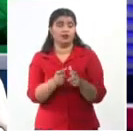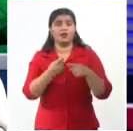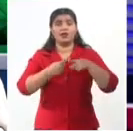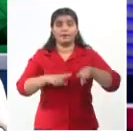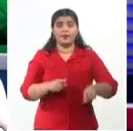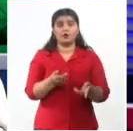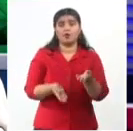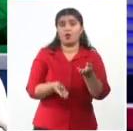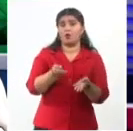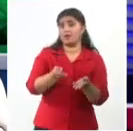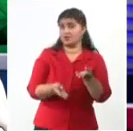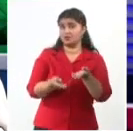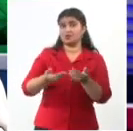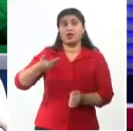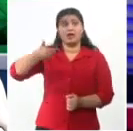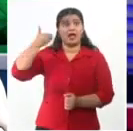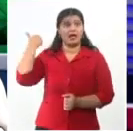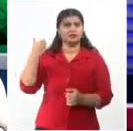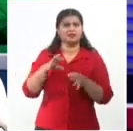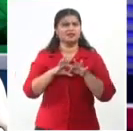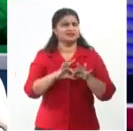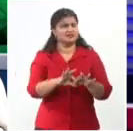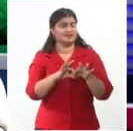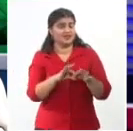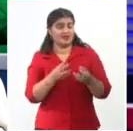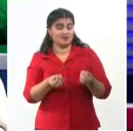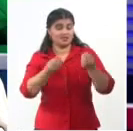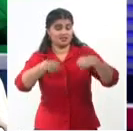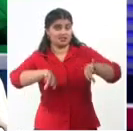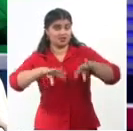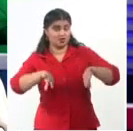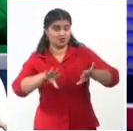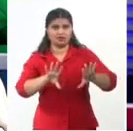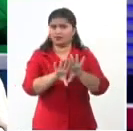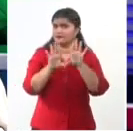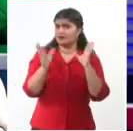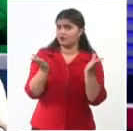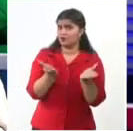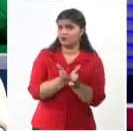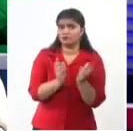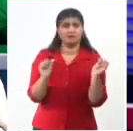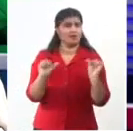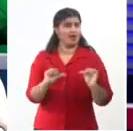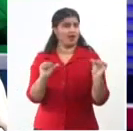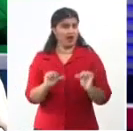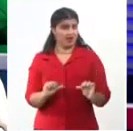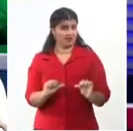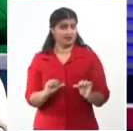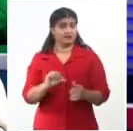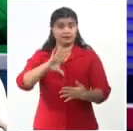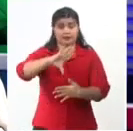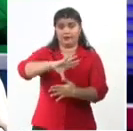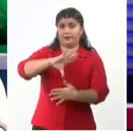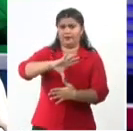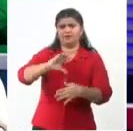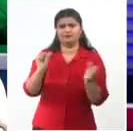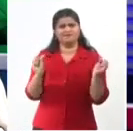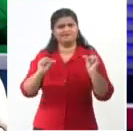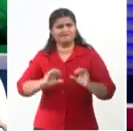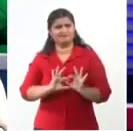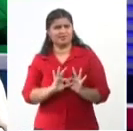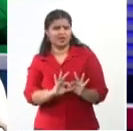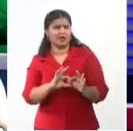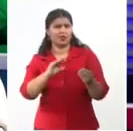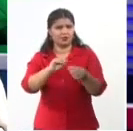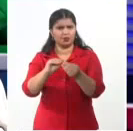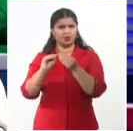el 1,98% que está el mundo y el 2,41% que está las Américas,